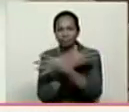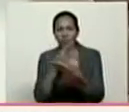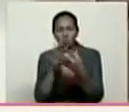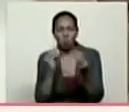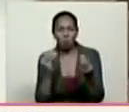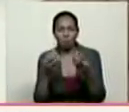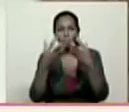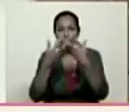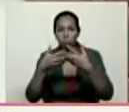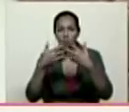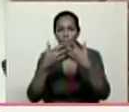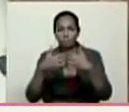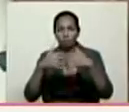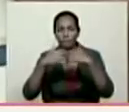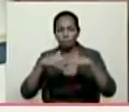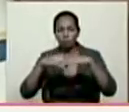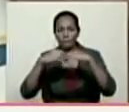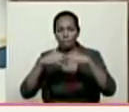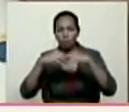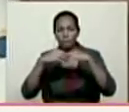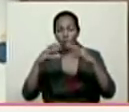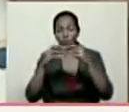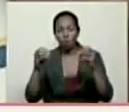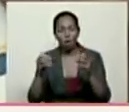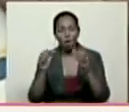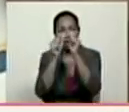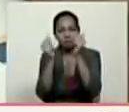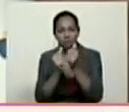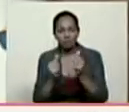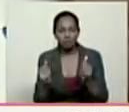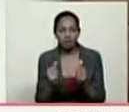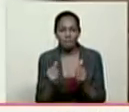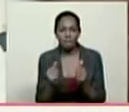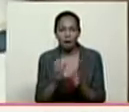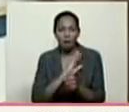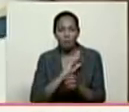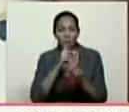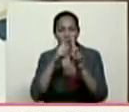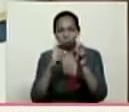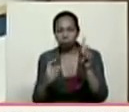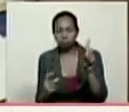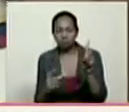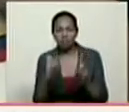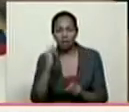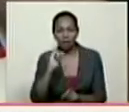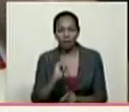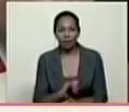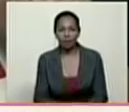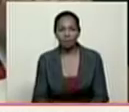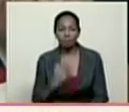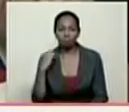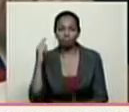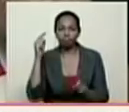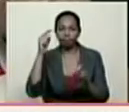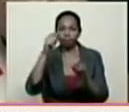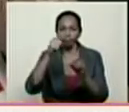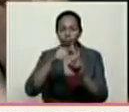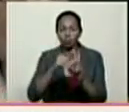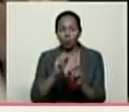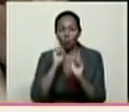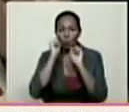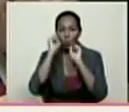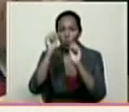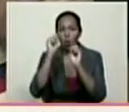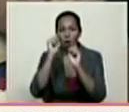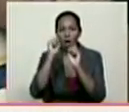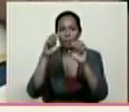de los cerebros del sistema hidroeléctrico, de las máquinas generadoras de electricidad, para lograr lo que en última instancia